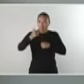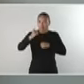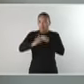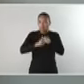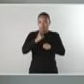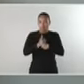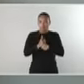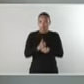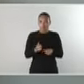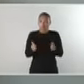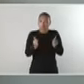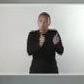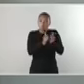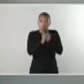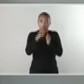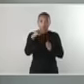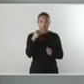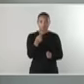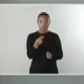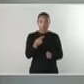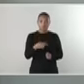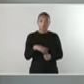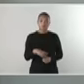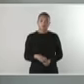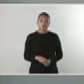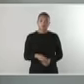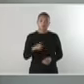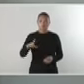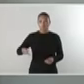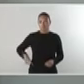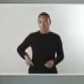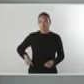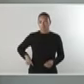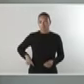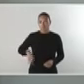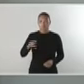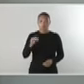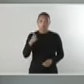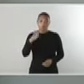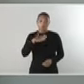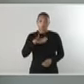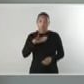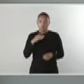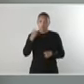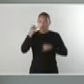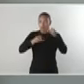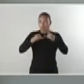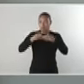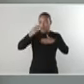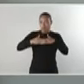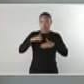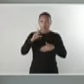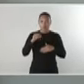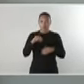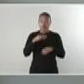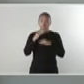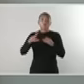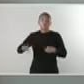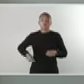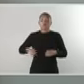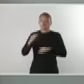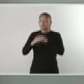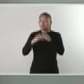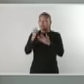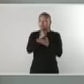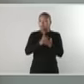compartir la gobernabilidad contigo mi gobierno no será juez y parte mi gobierno será un gobierno ciudadano